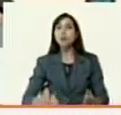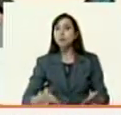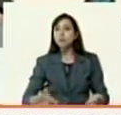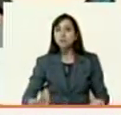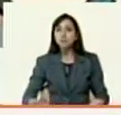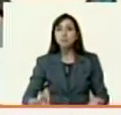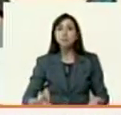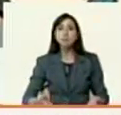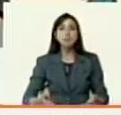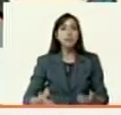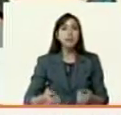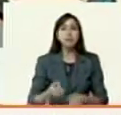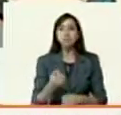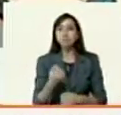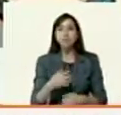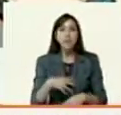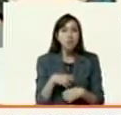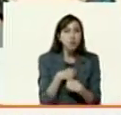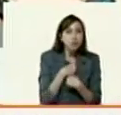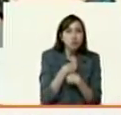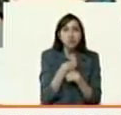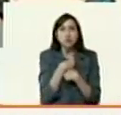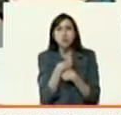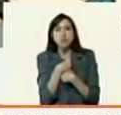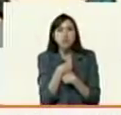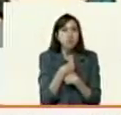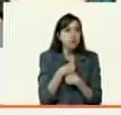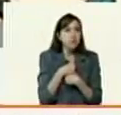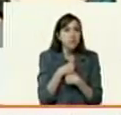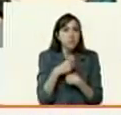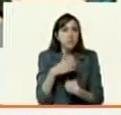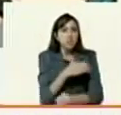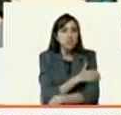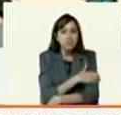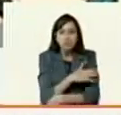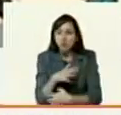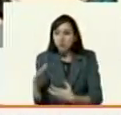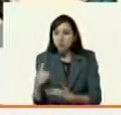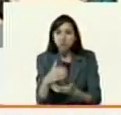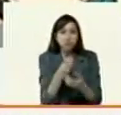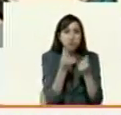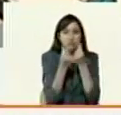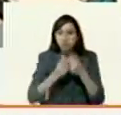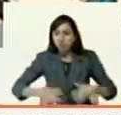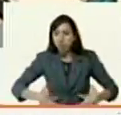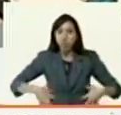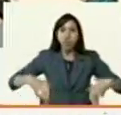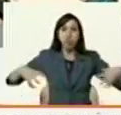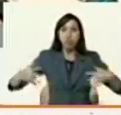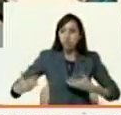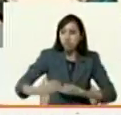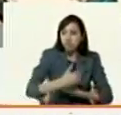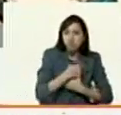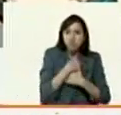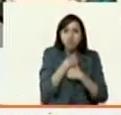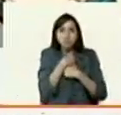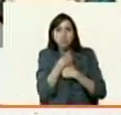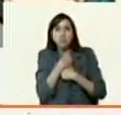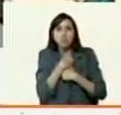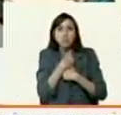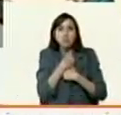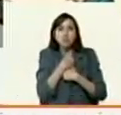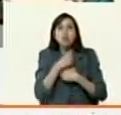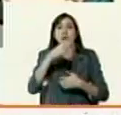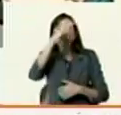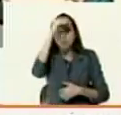encarnación de la mezquindad, del egoísmo, de la acumulación del capital, del racismo, del supremacismo, del despreciar al otro, del querer imponerse, Donald